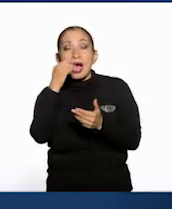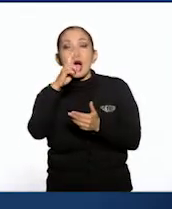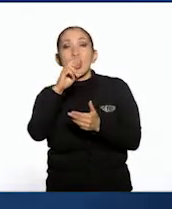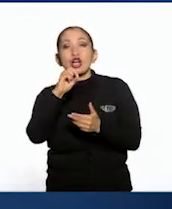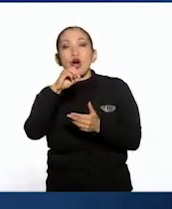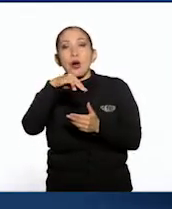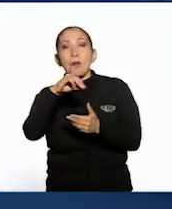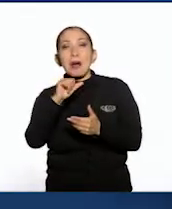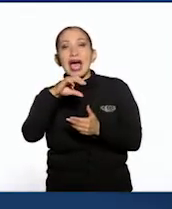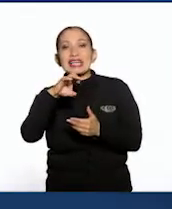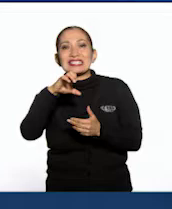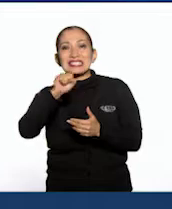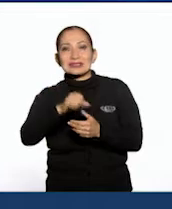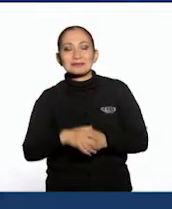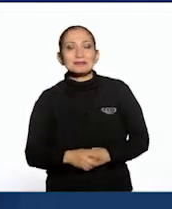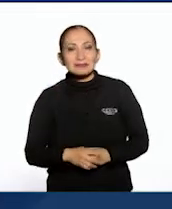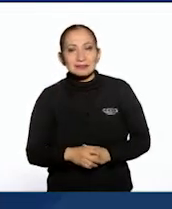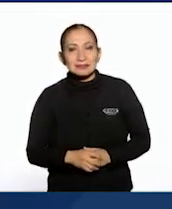romances.